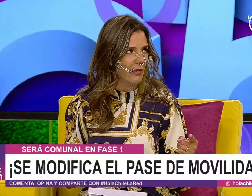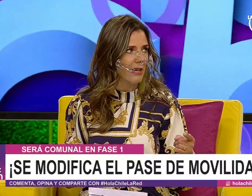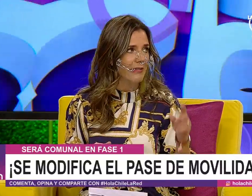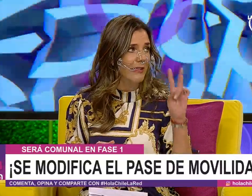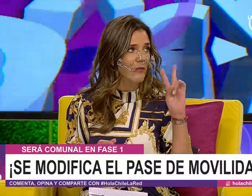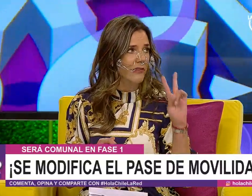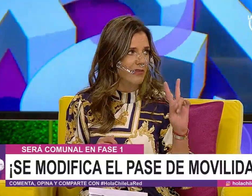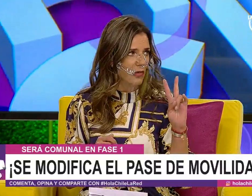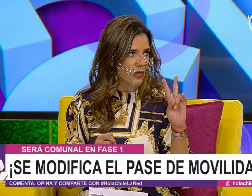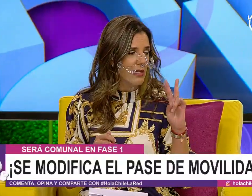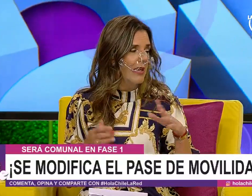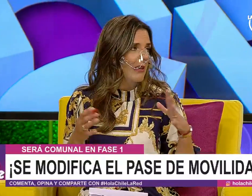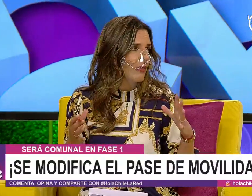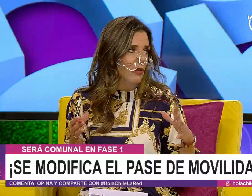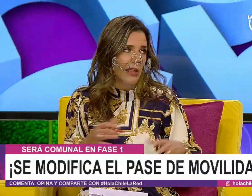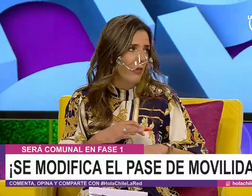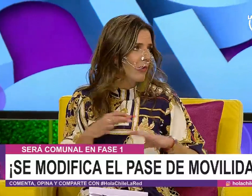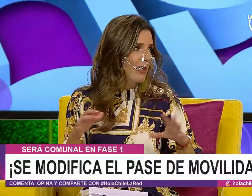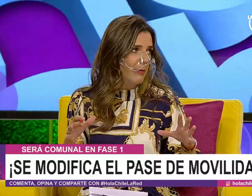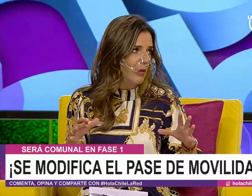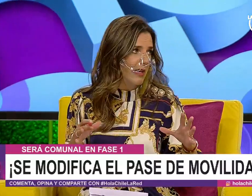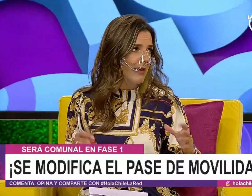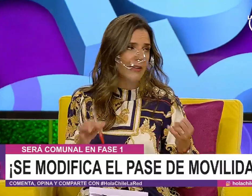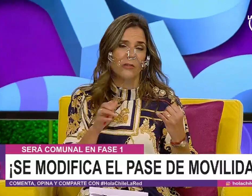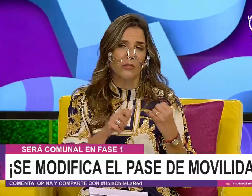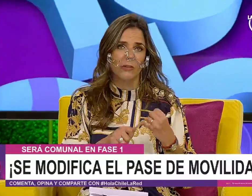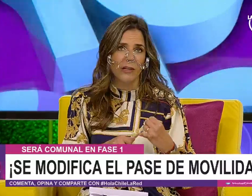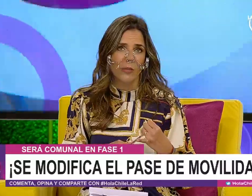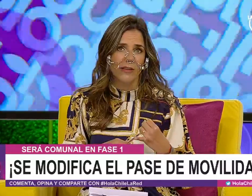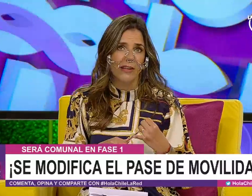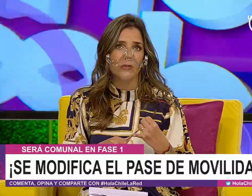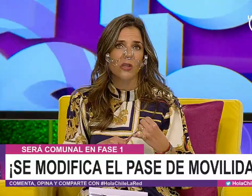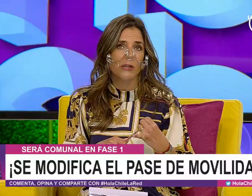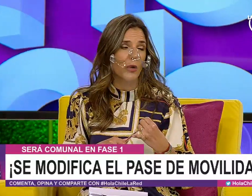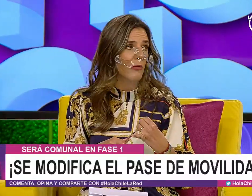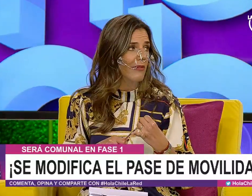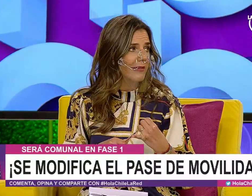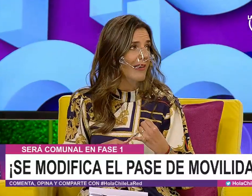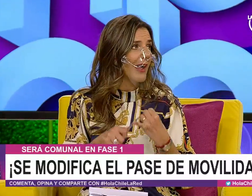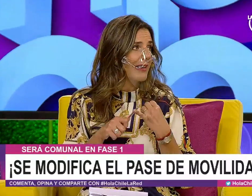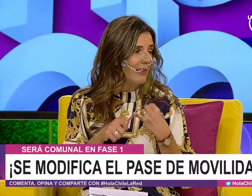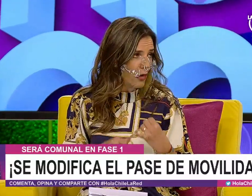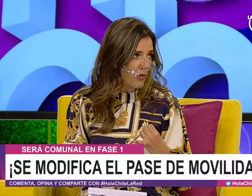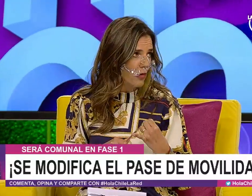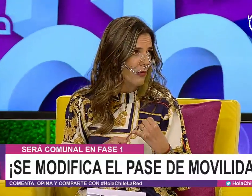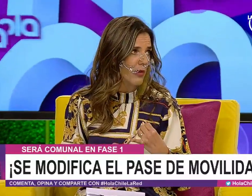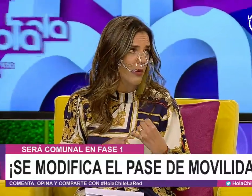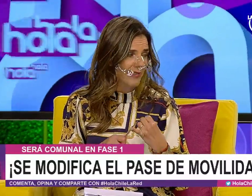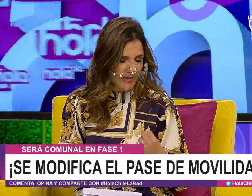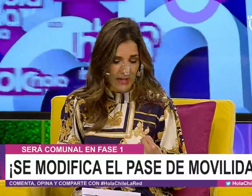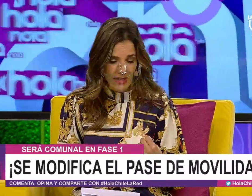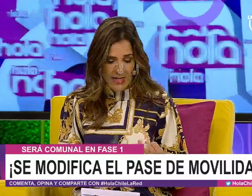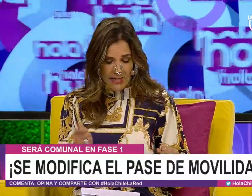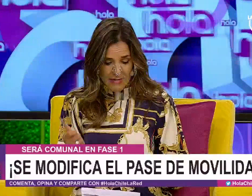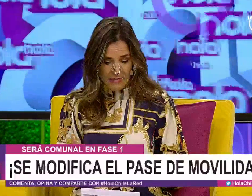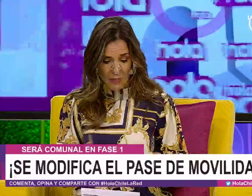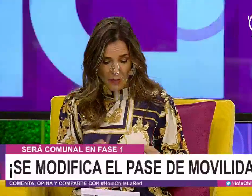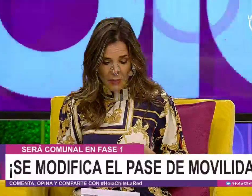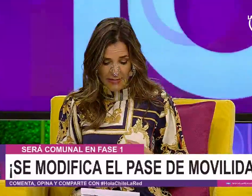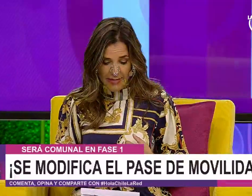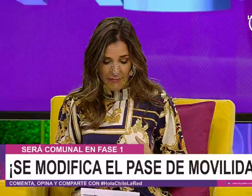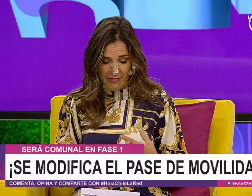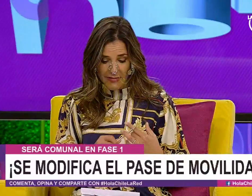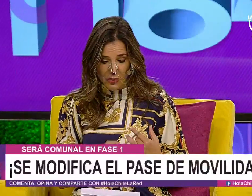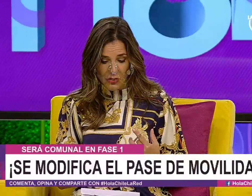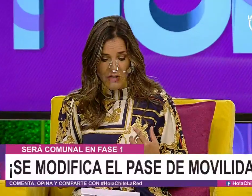viajes interregionales. Eso en fase 2. En el fondo, los dos cambios que hay es que si tu comuna está en cuarentena, solo te puedes movilizar al interior de tu comuna en cuarentena. Y si